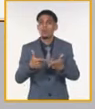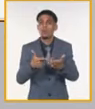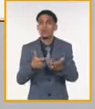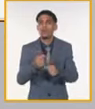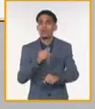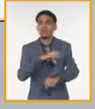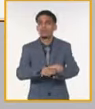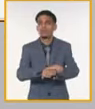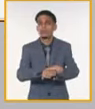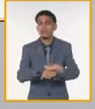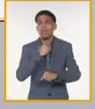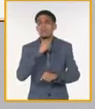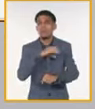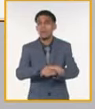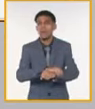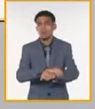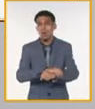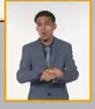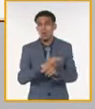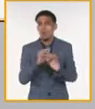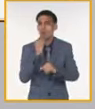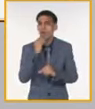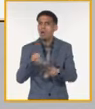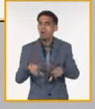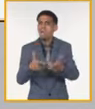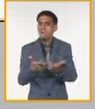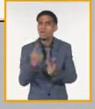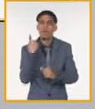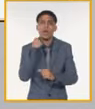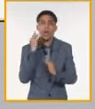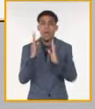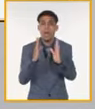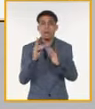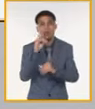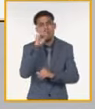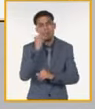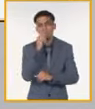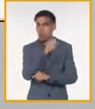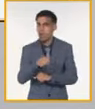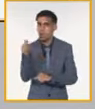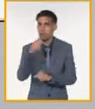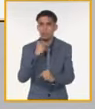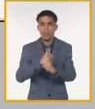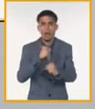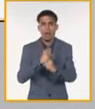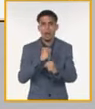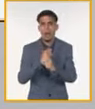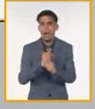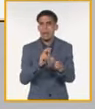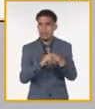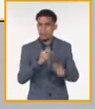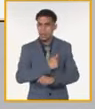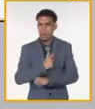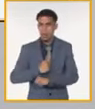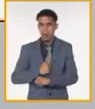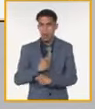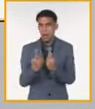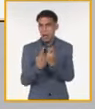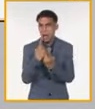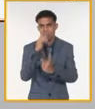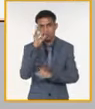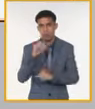un tribunal competente si usted está cumpliendo una sanción determinada no no puede ejercer esta este tipo de actividad se